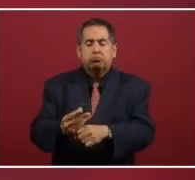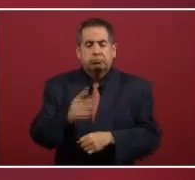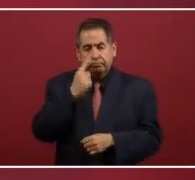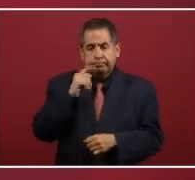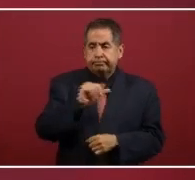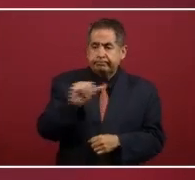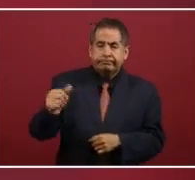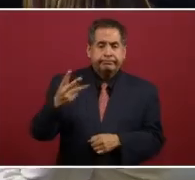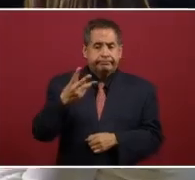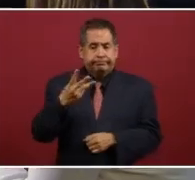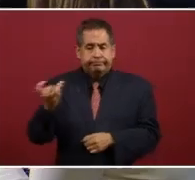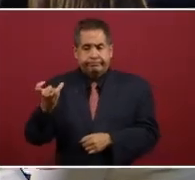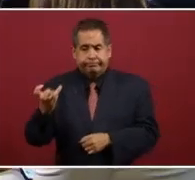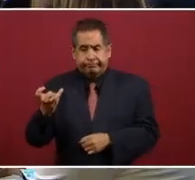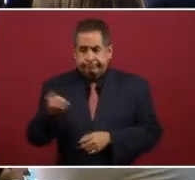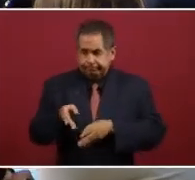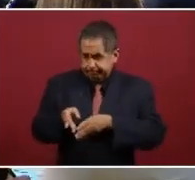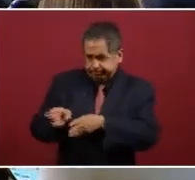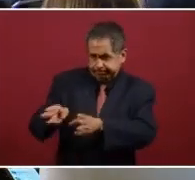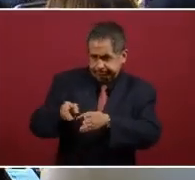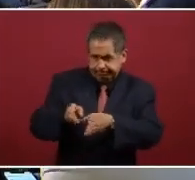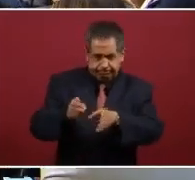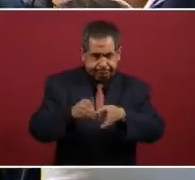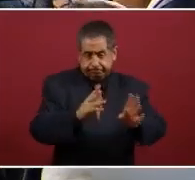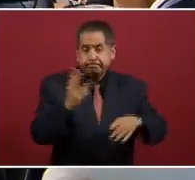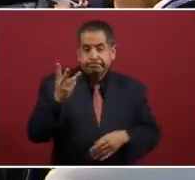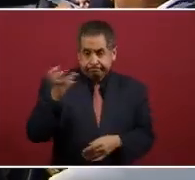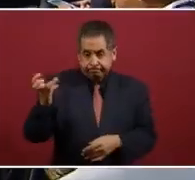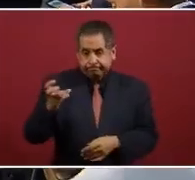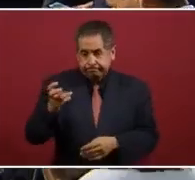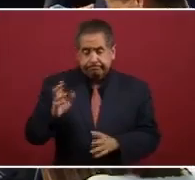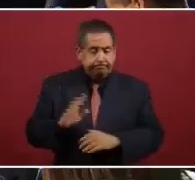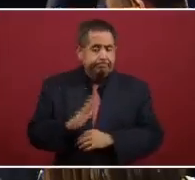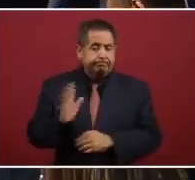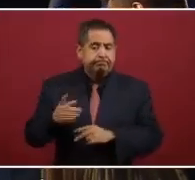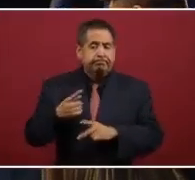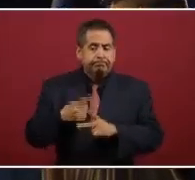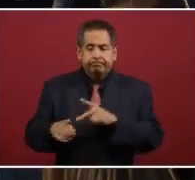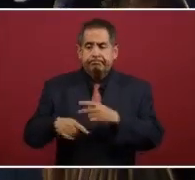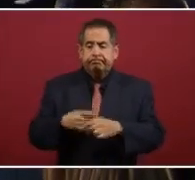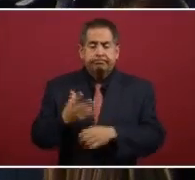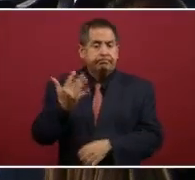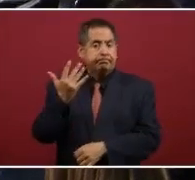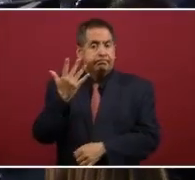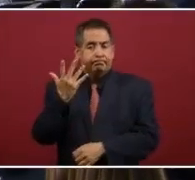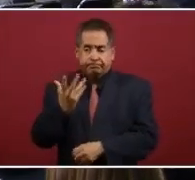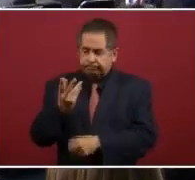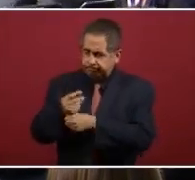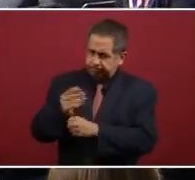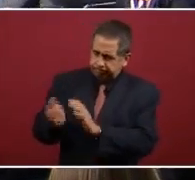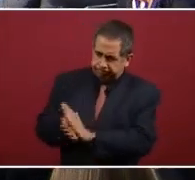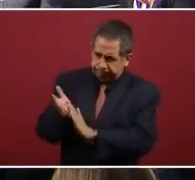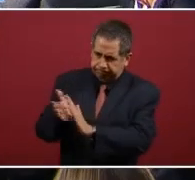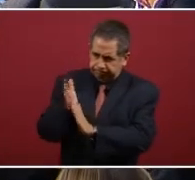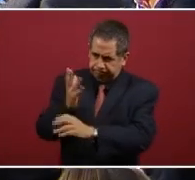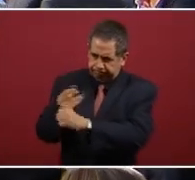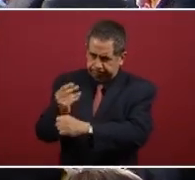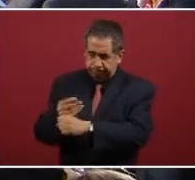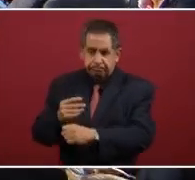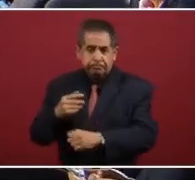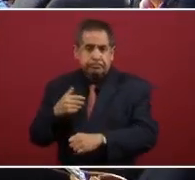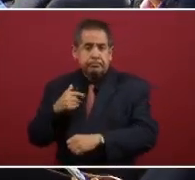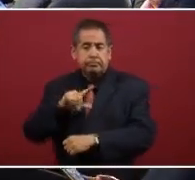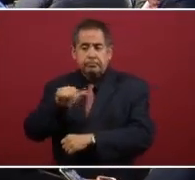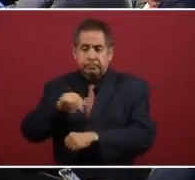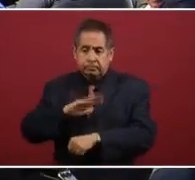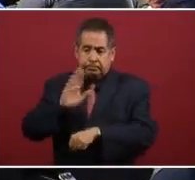300 caminos. Ya empezamos con 50, se va a ampliar a 25